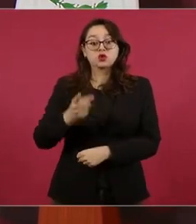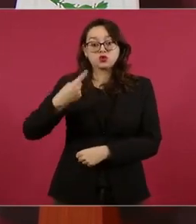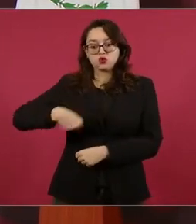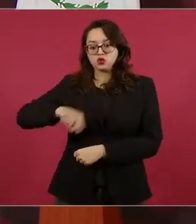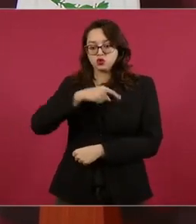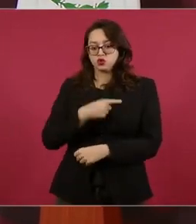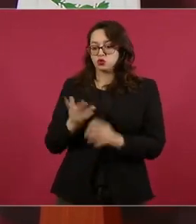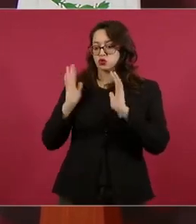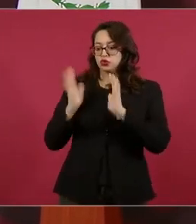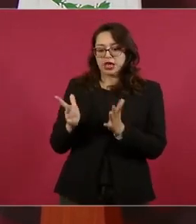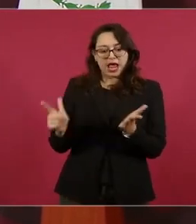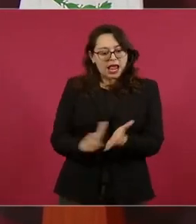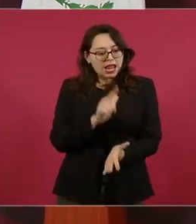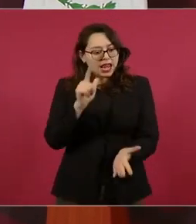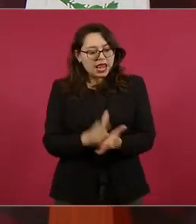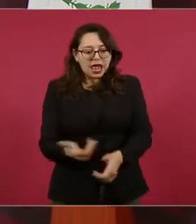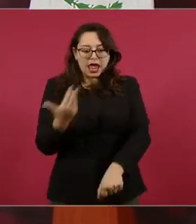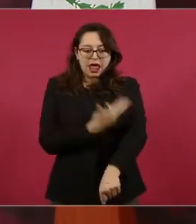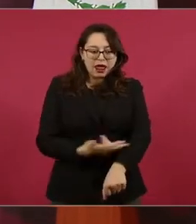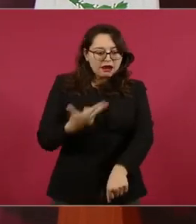que el que llegue